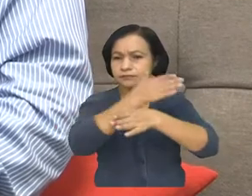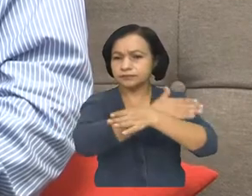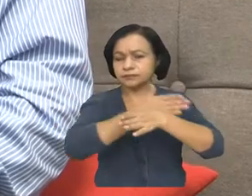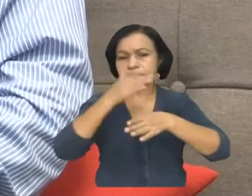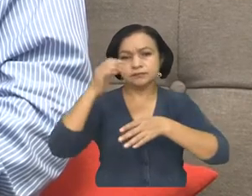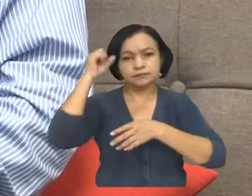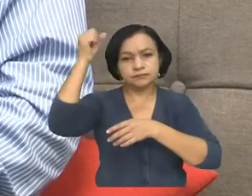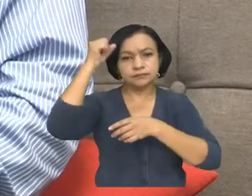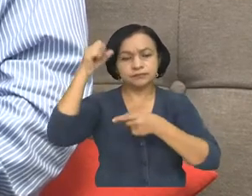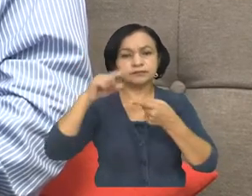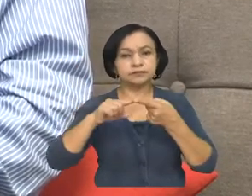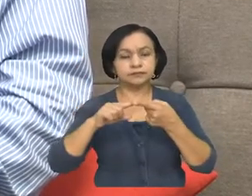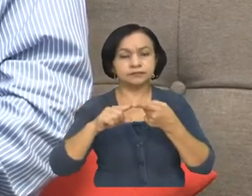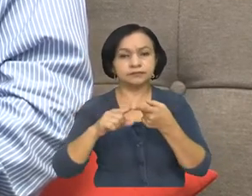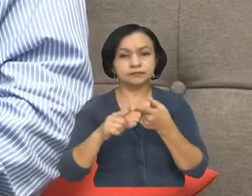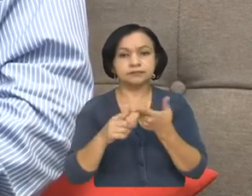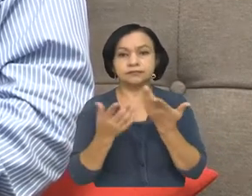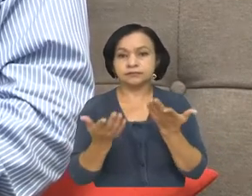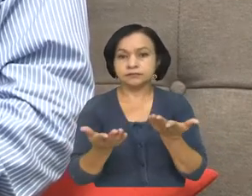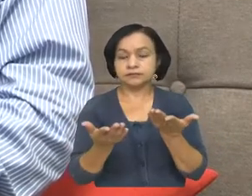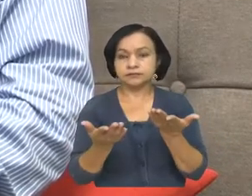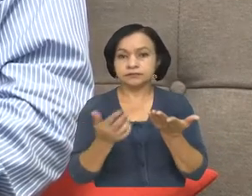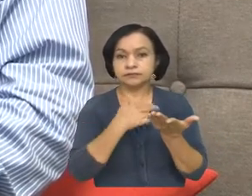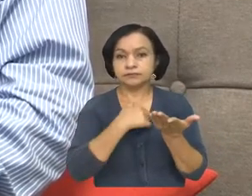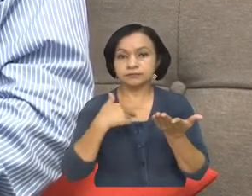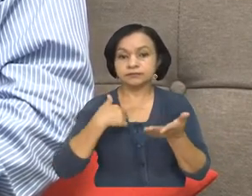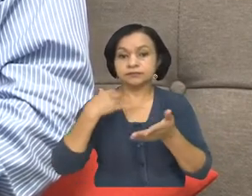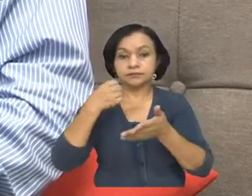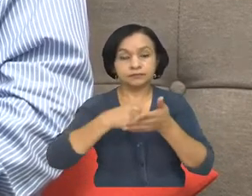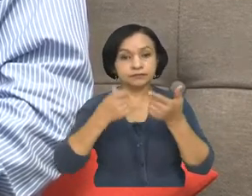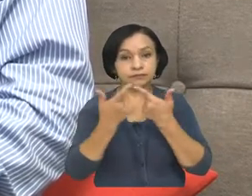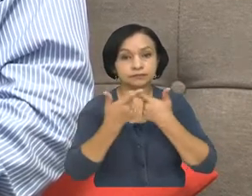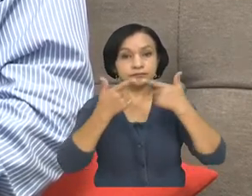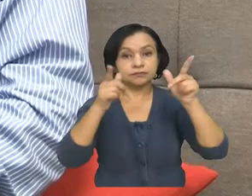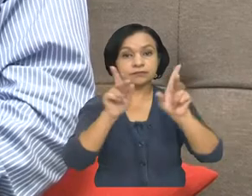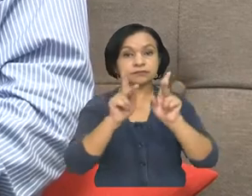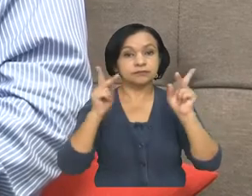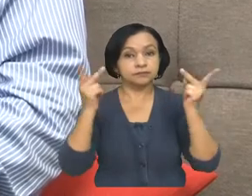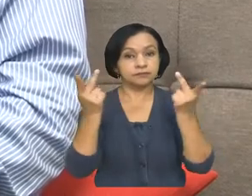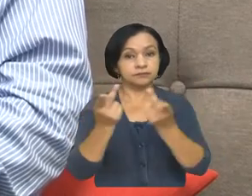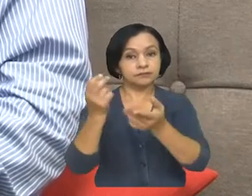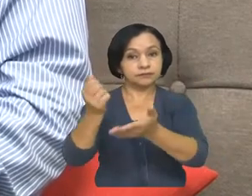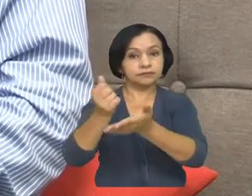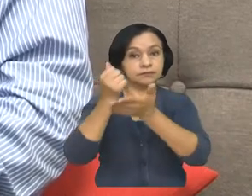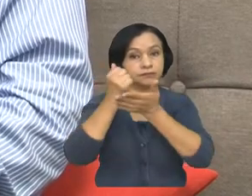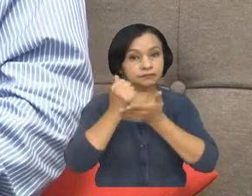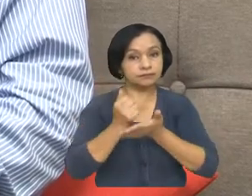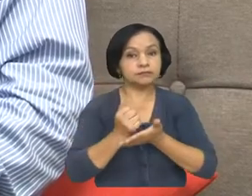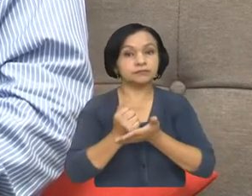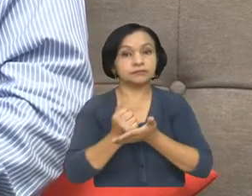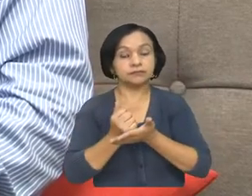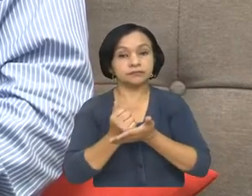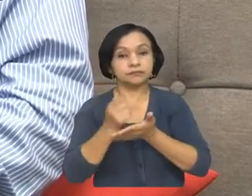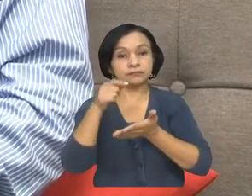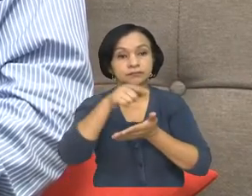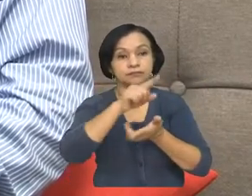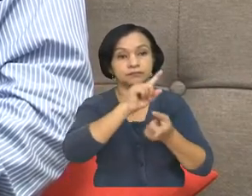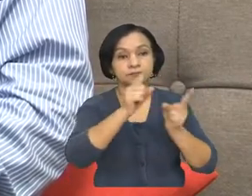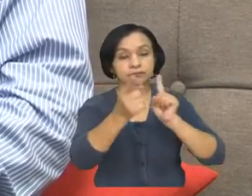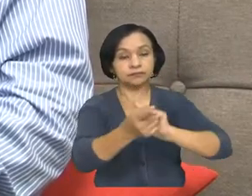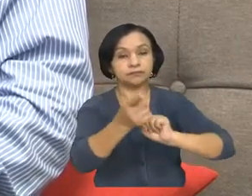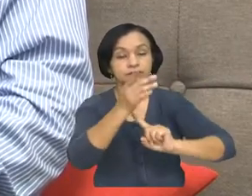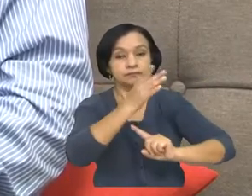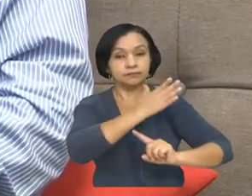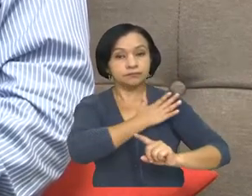¿verdad? Pero fue la lucha libertaria de nuestro pueblo que permitió justamente el derrocamiento de la